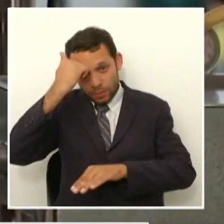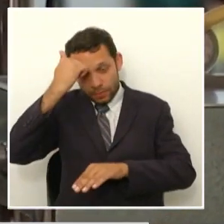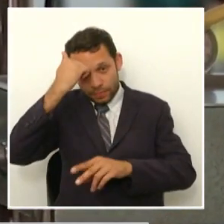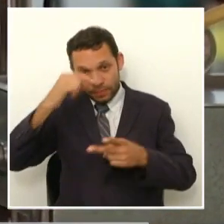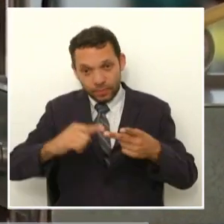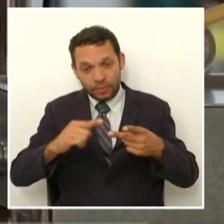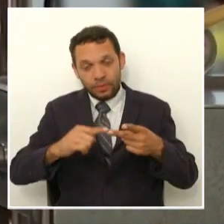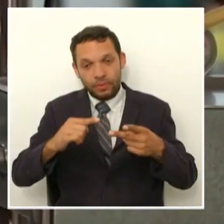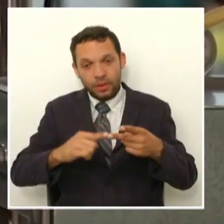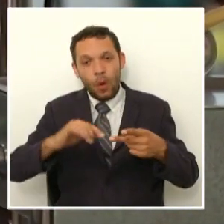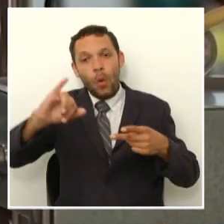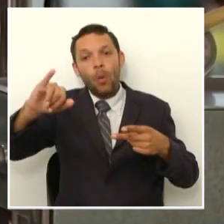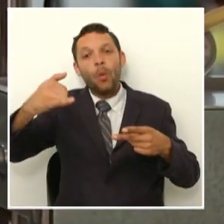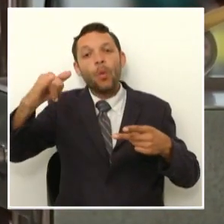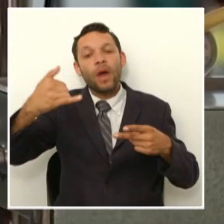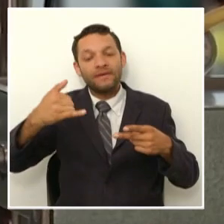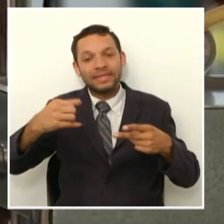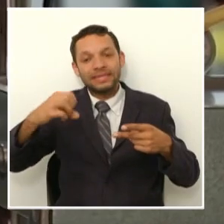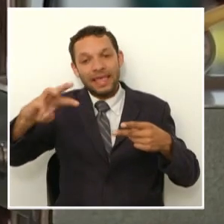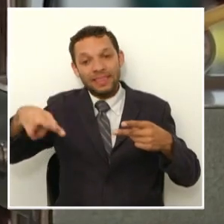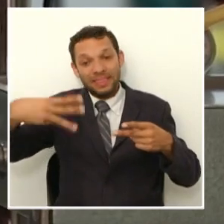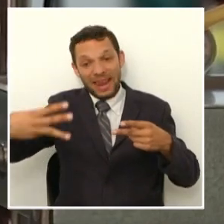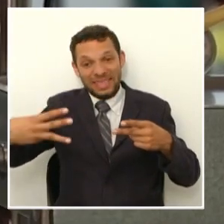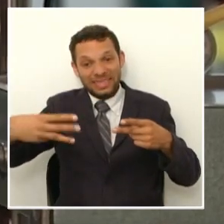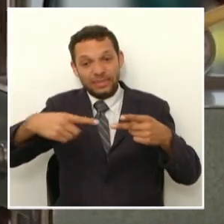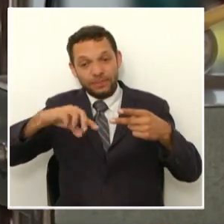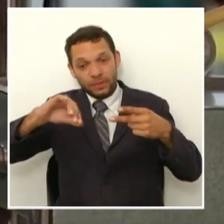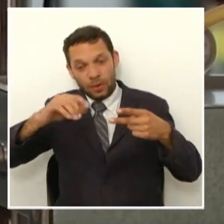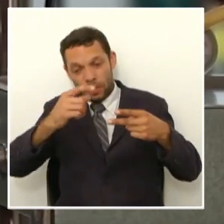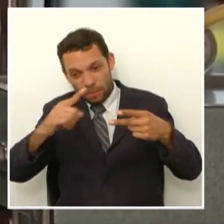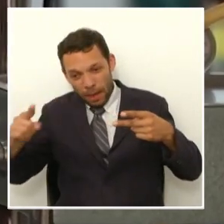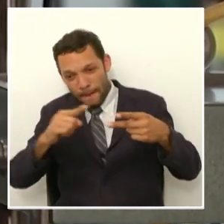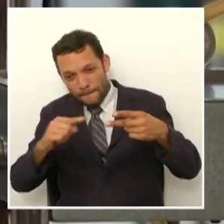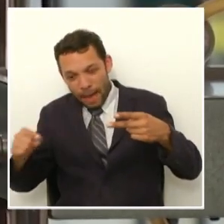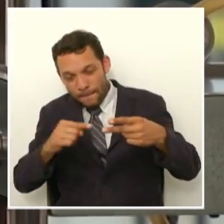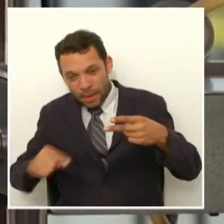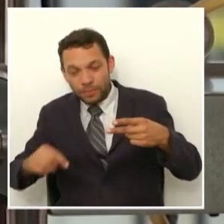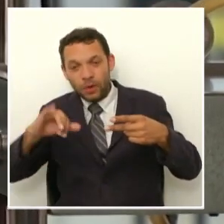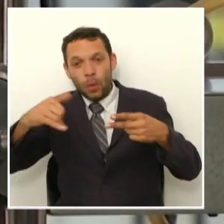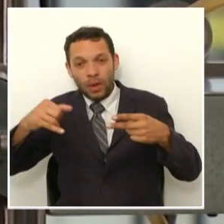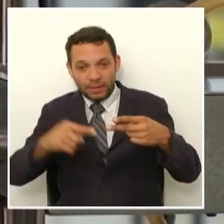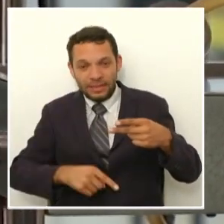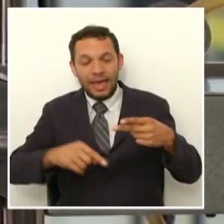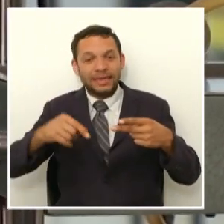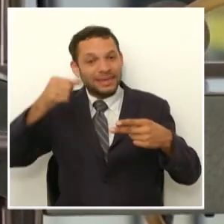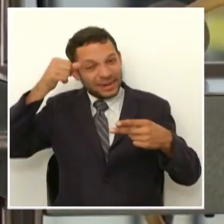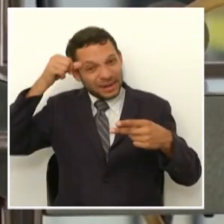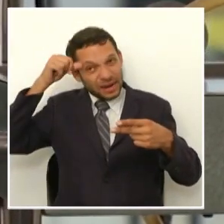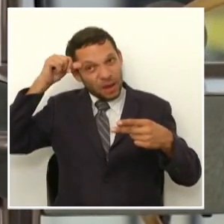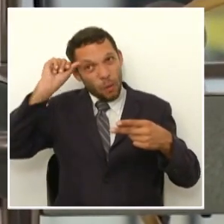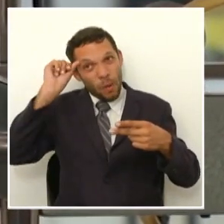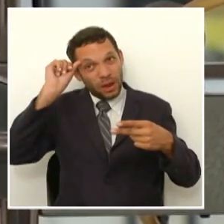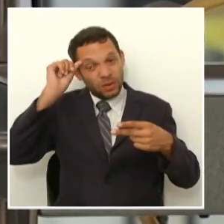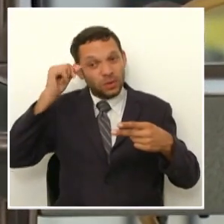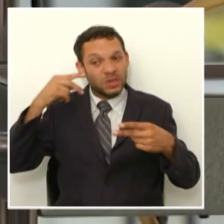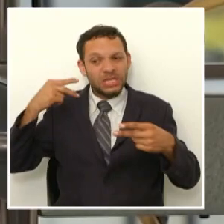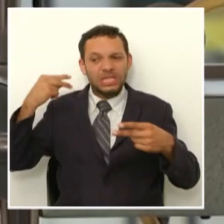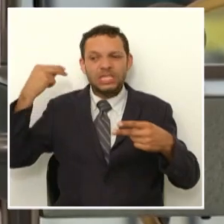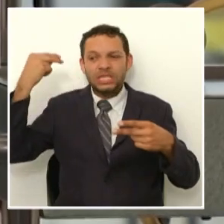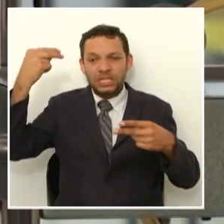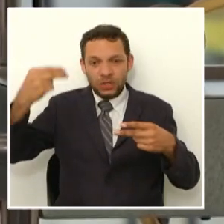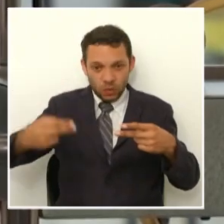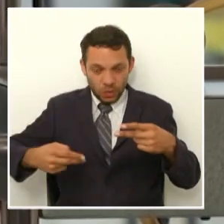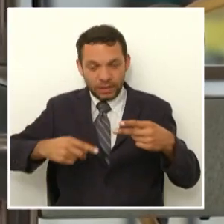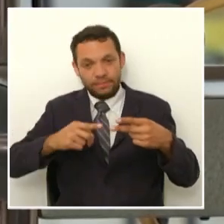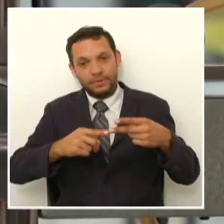jueves de mes hacemos el programa que se llama Recreando la Historia, y ahí contamos historia de la